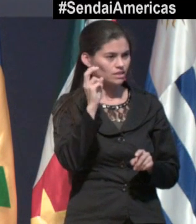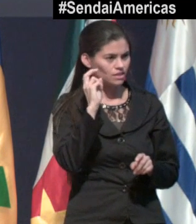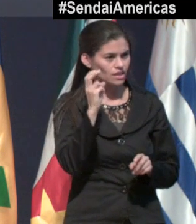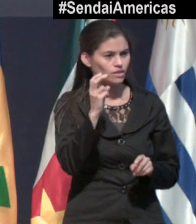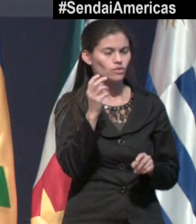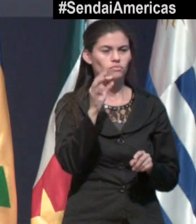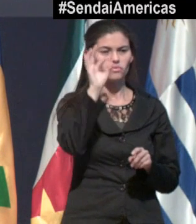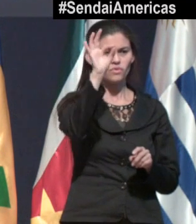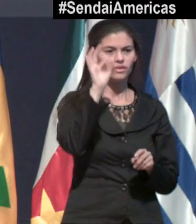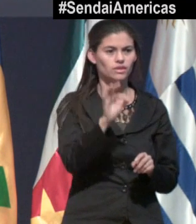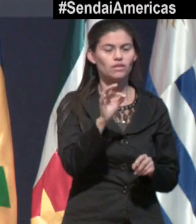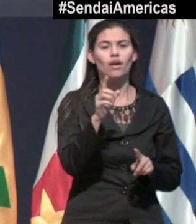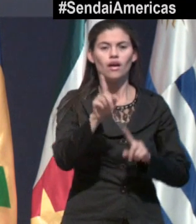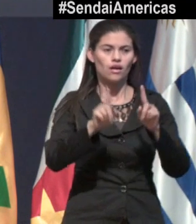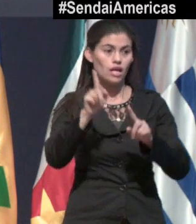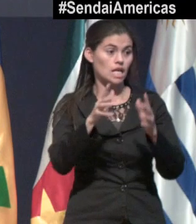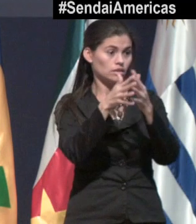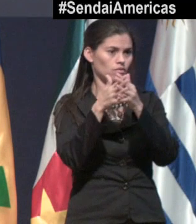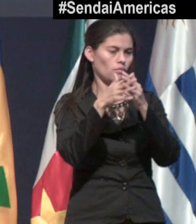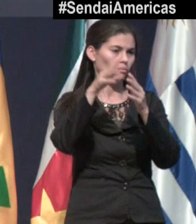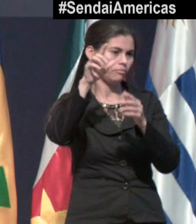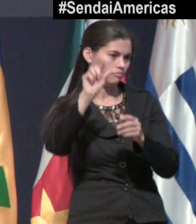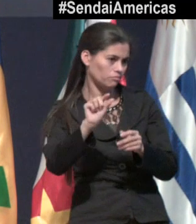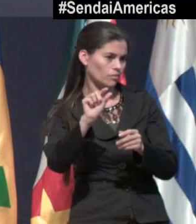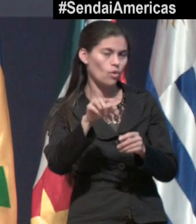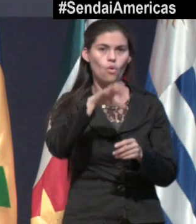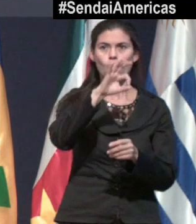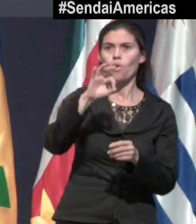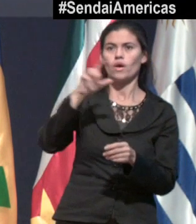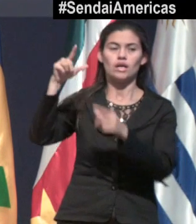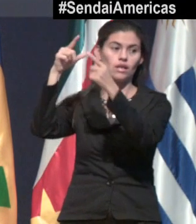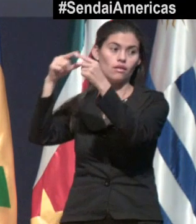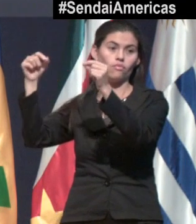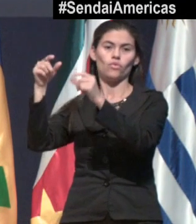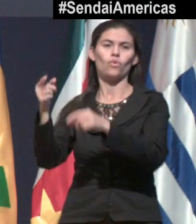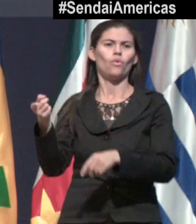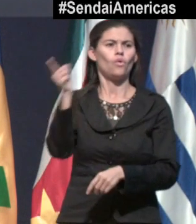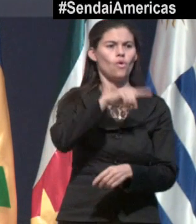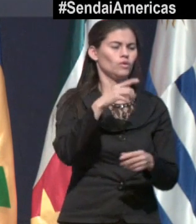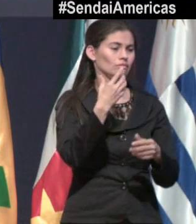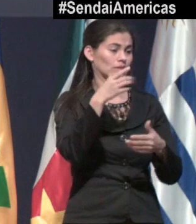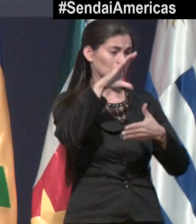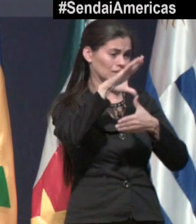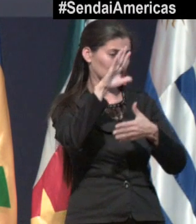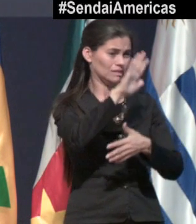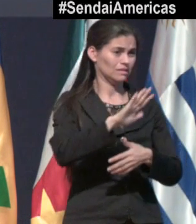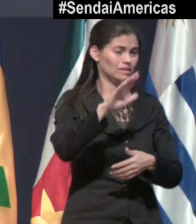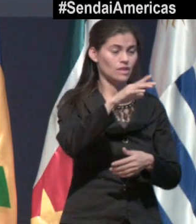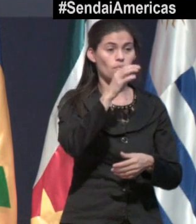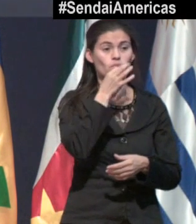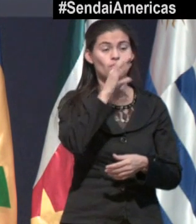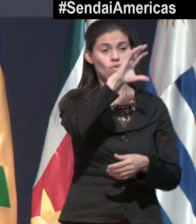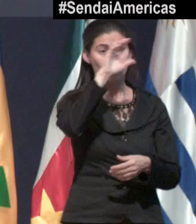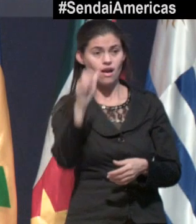bruto son mayores en países como Estados Unidos o Japón, son muchos países en nuestra región, en África